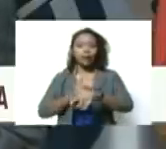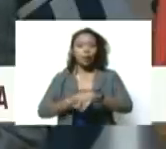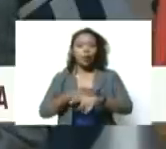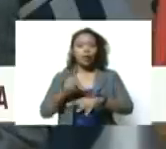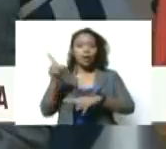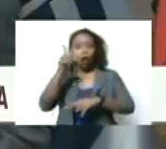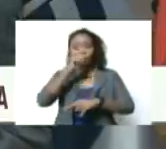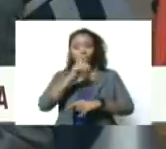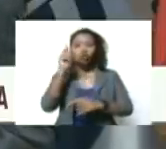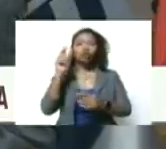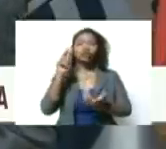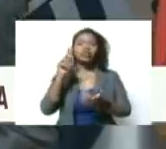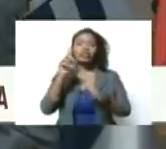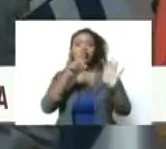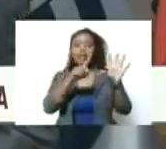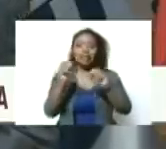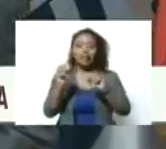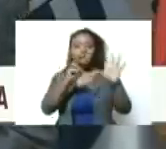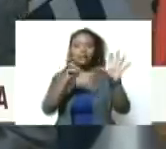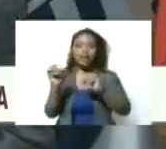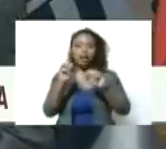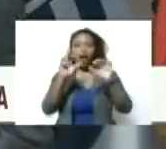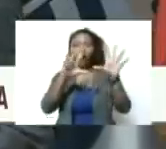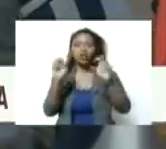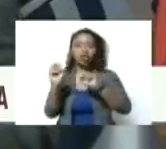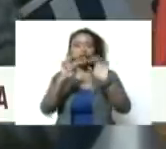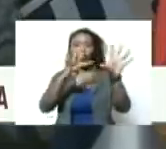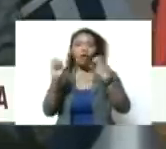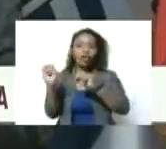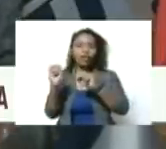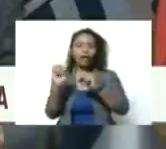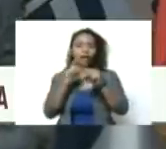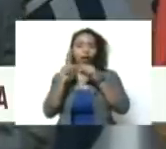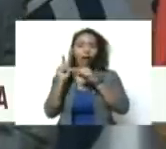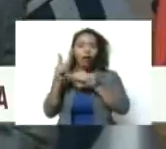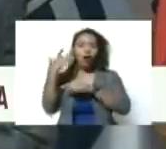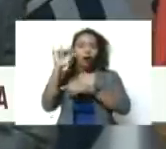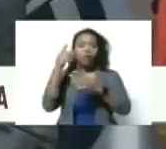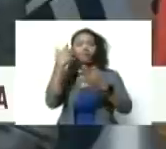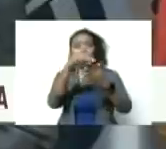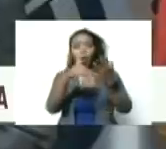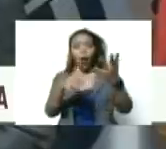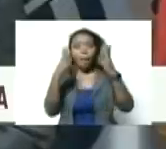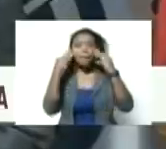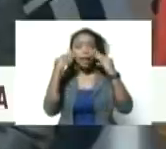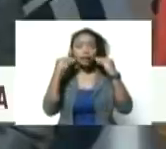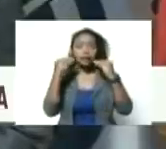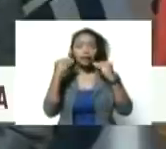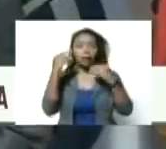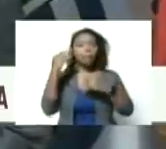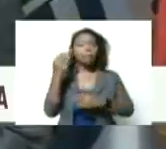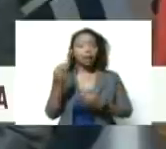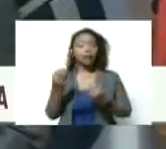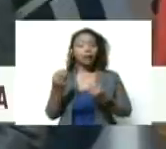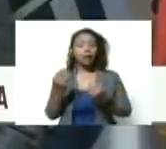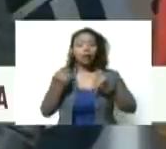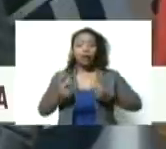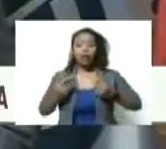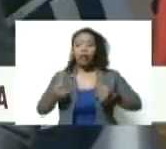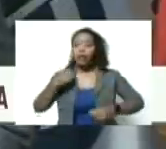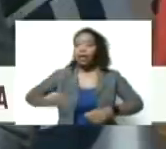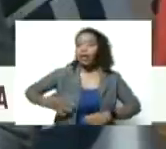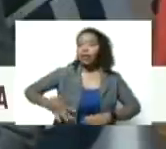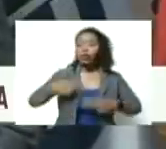de los años 60, 70, 80 y 90, y de ello tenemos mucha experiencia como activistas de derechos humanos, que